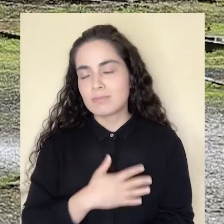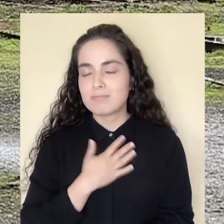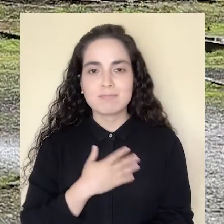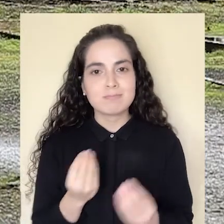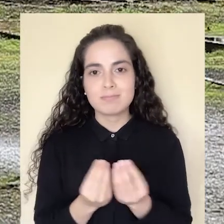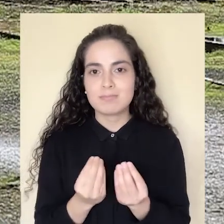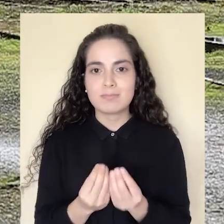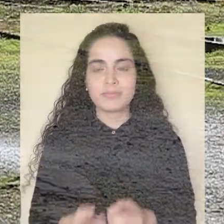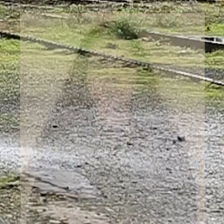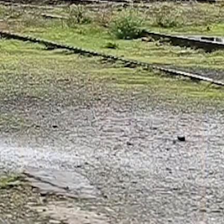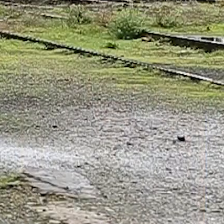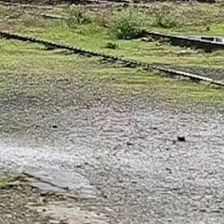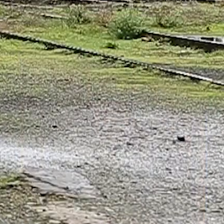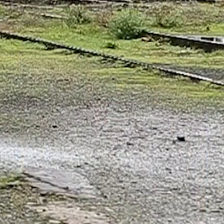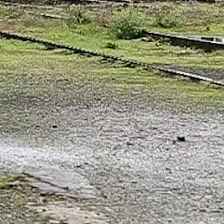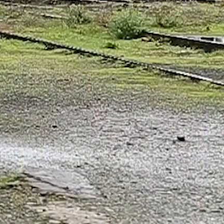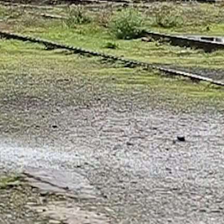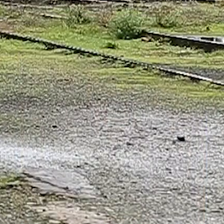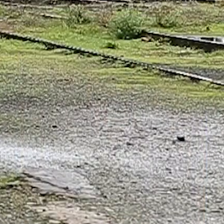Lo más bueno que son hermosas.